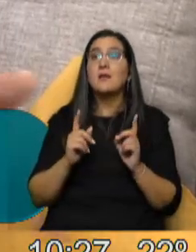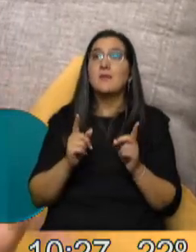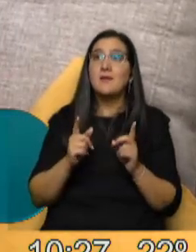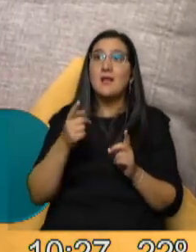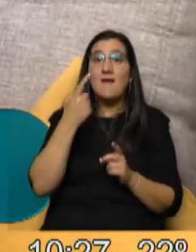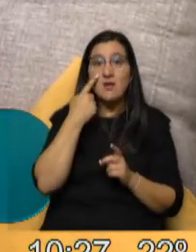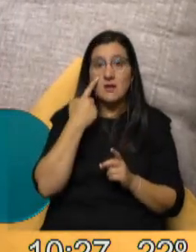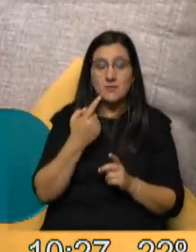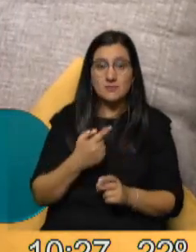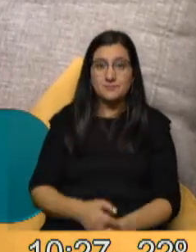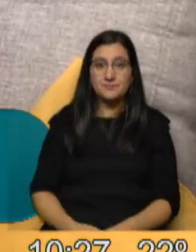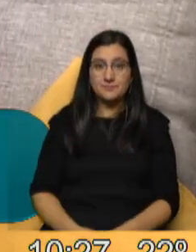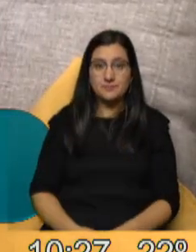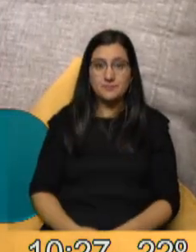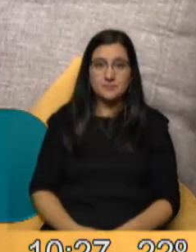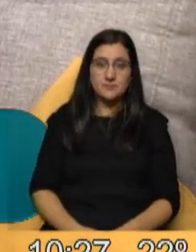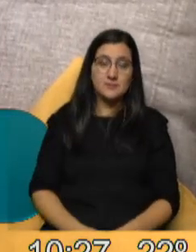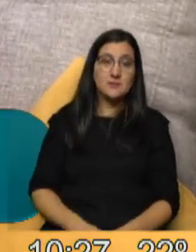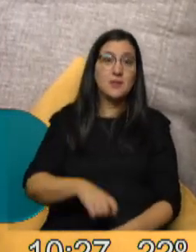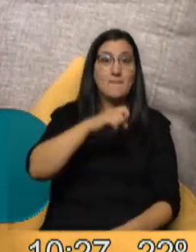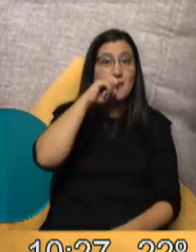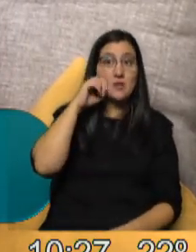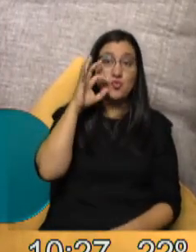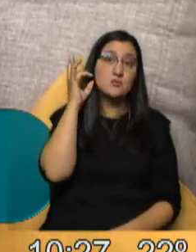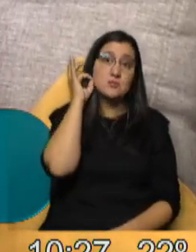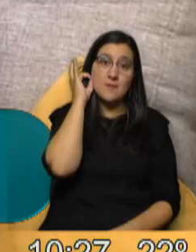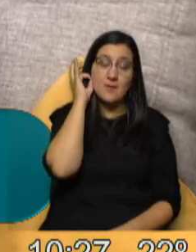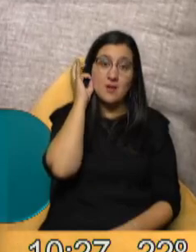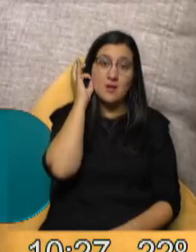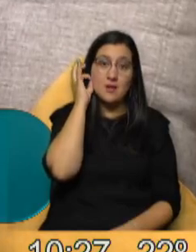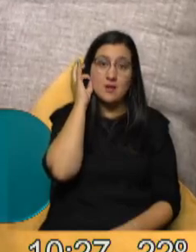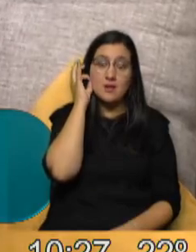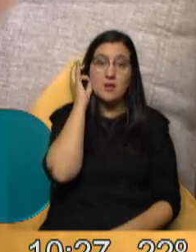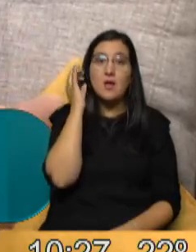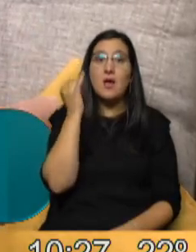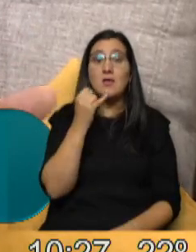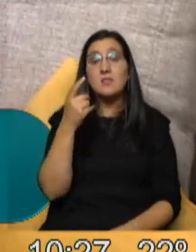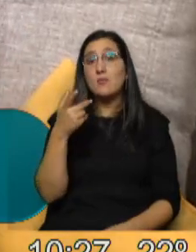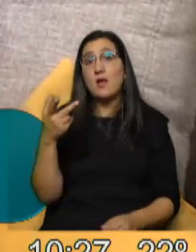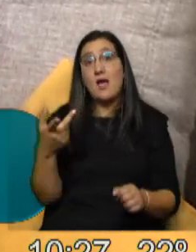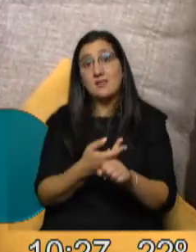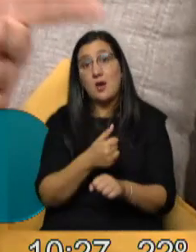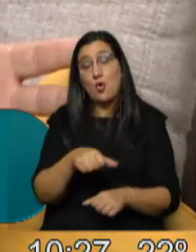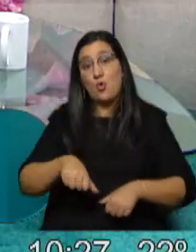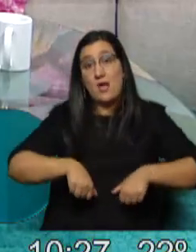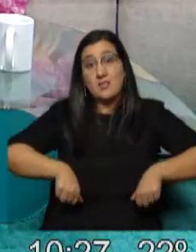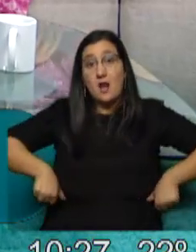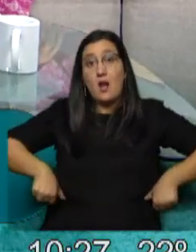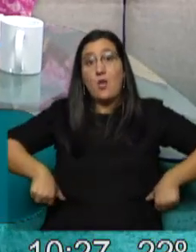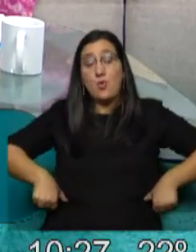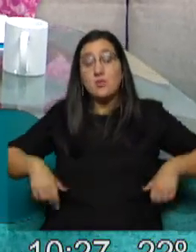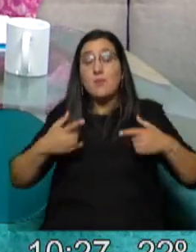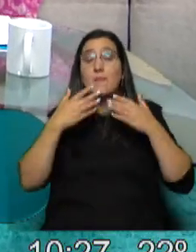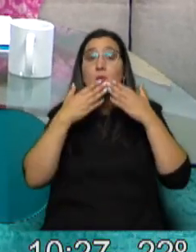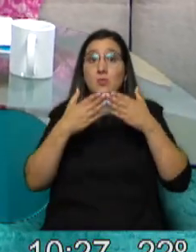que ver, en realidad, si es macho y si es hembra, rápidamente tenemos que castrarlo o tenemos que tener ciertas primeras consultas,